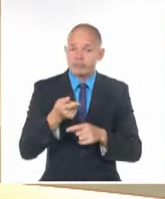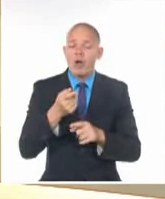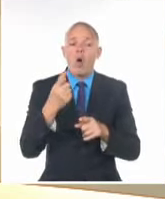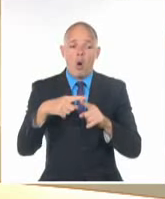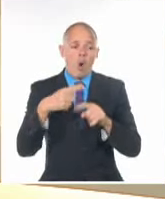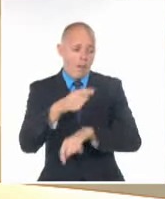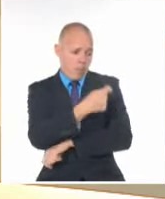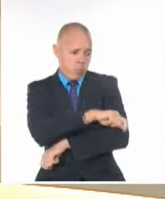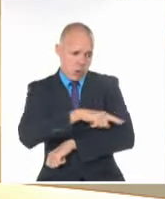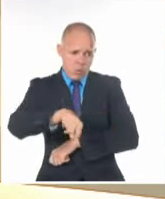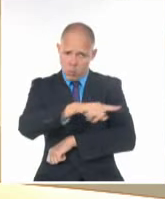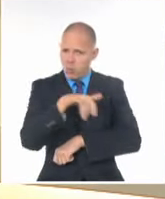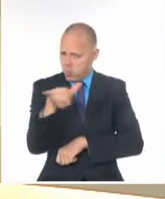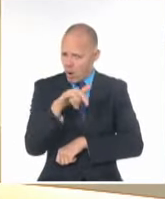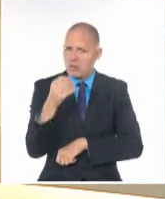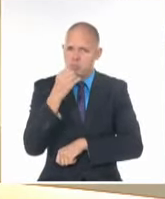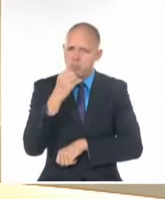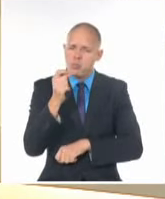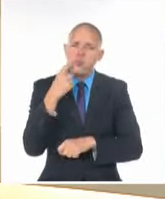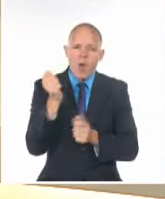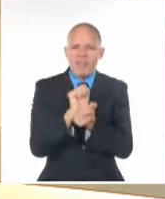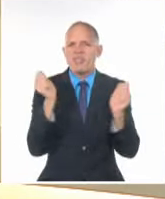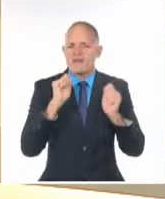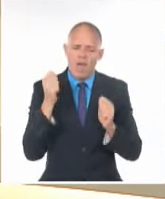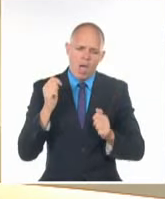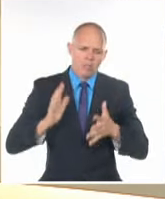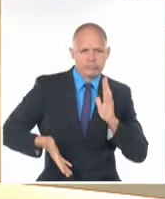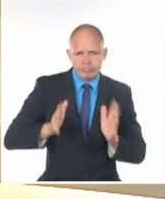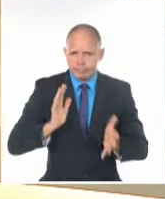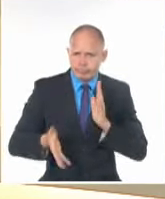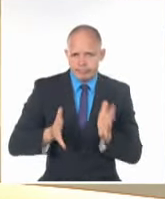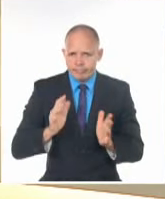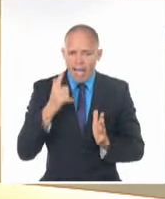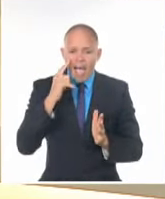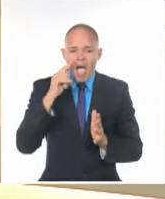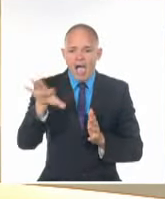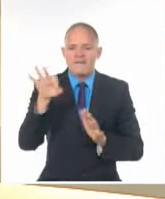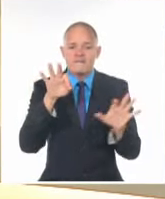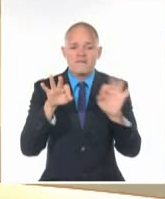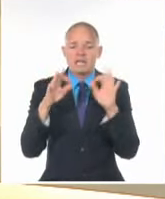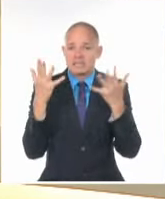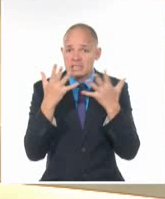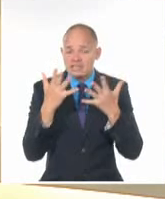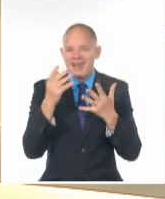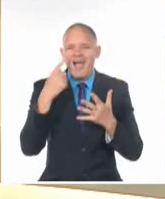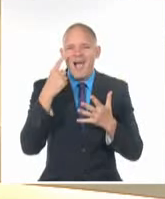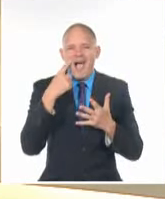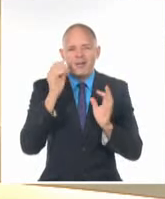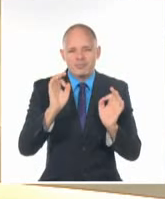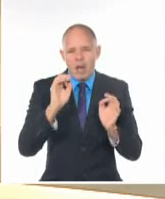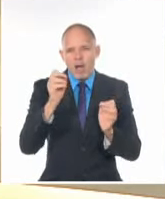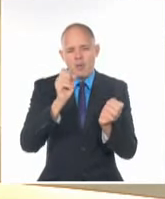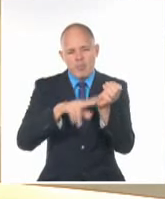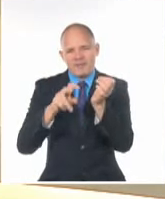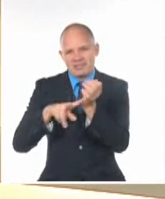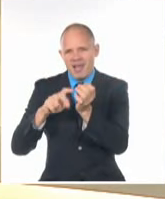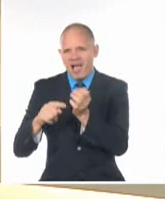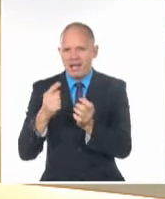nacional, en el que los dos principales competidores, un hombre y una mujer de cada provincia cubana, estarán presentes.